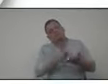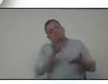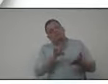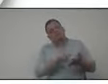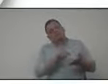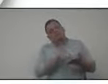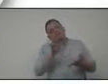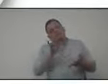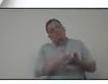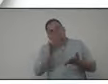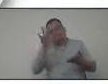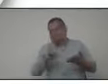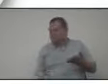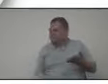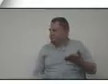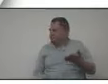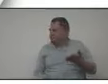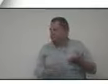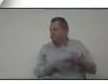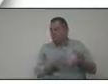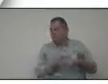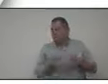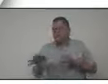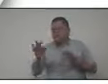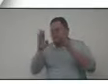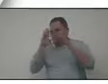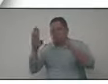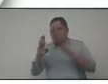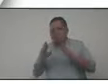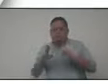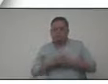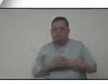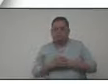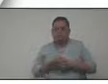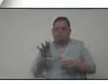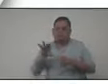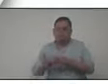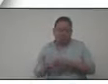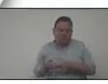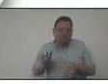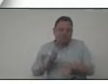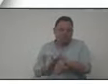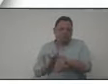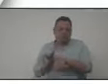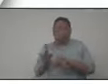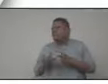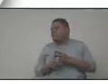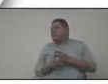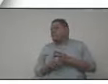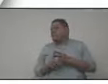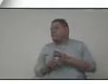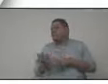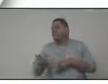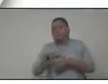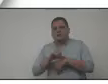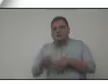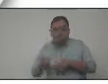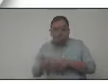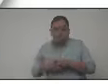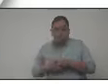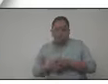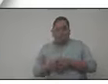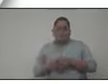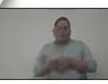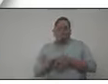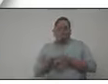Capresoca, pero se está demorando mucho la atención en la cita médica, en la cita para la cirugía.